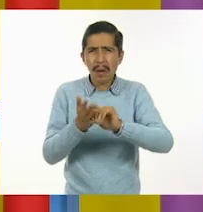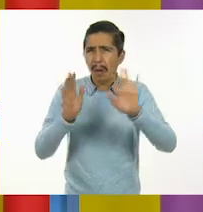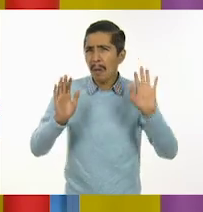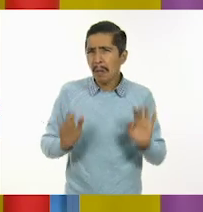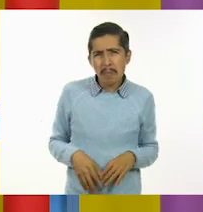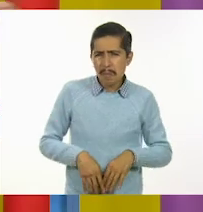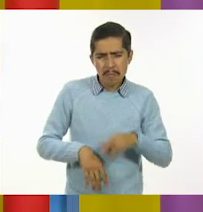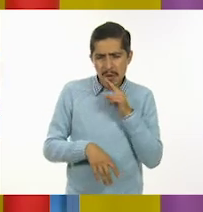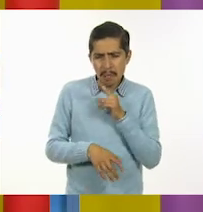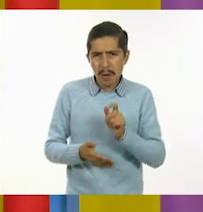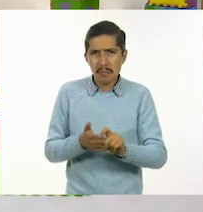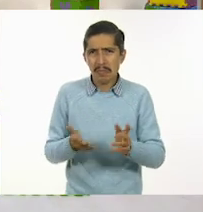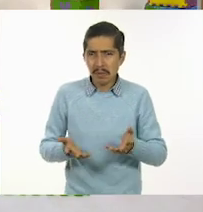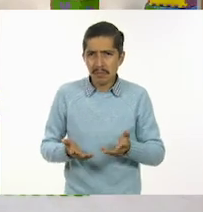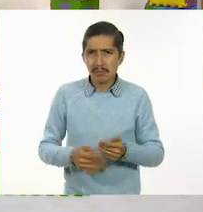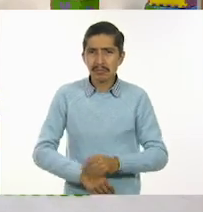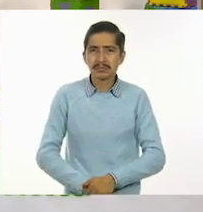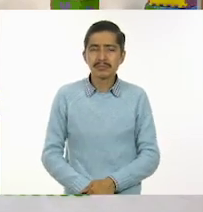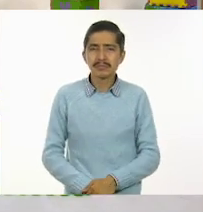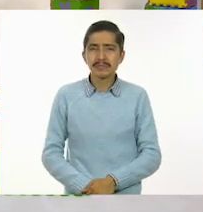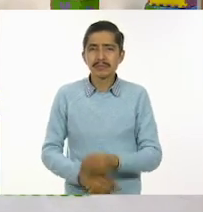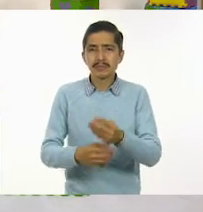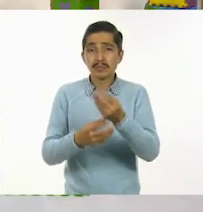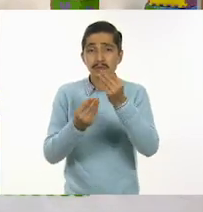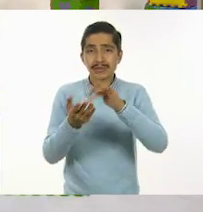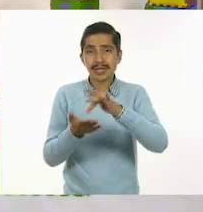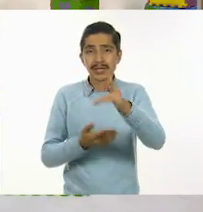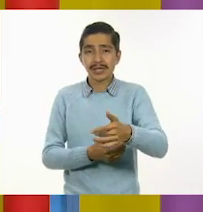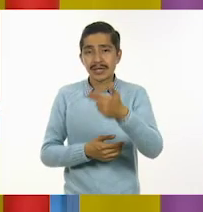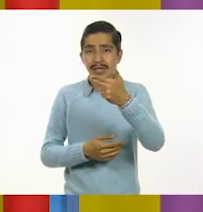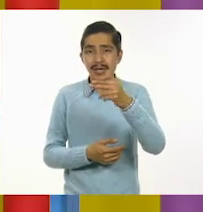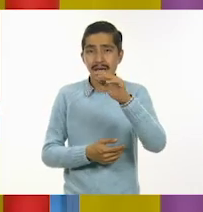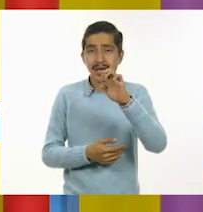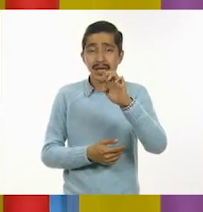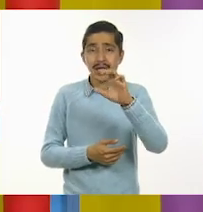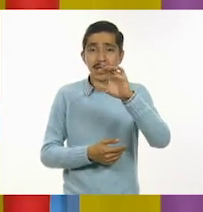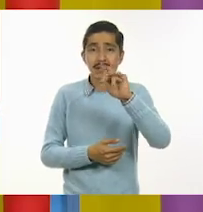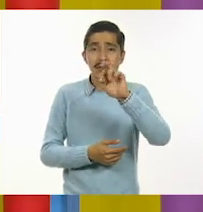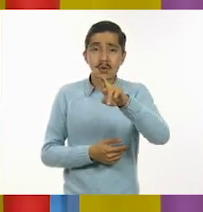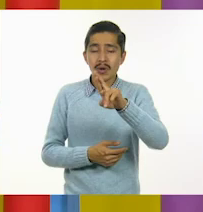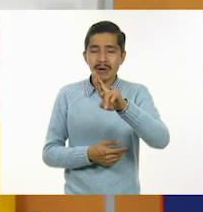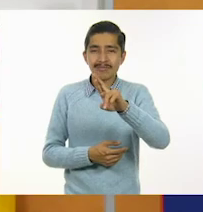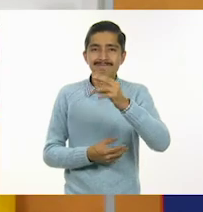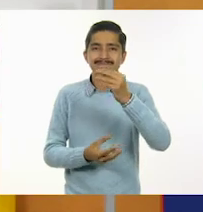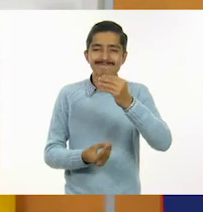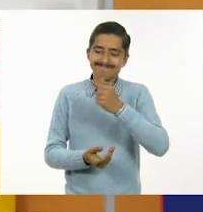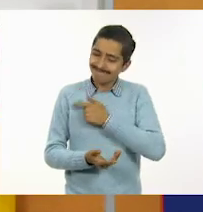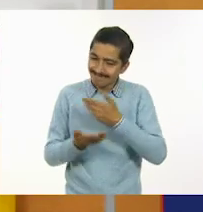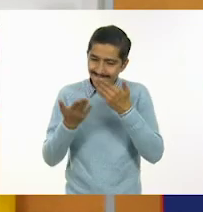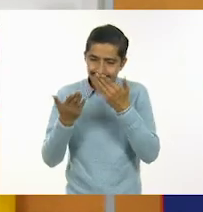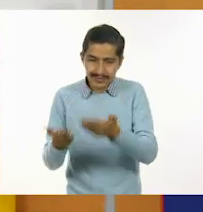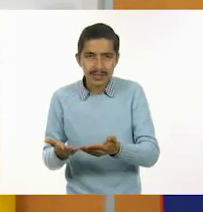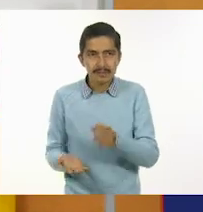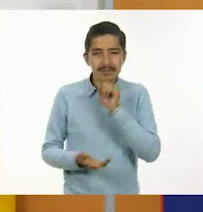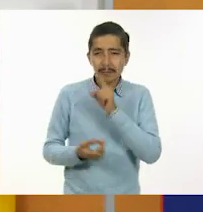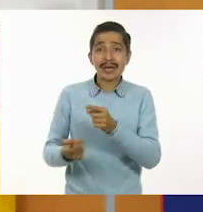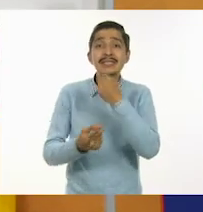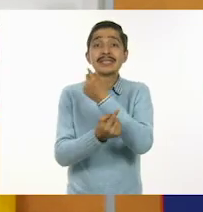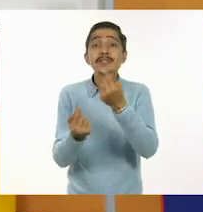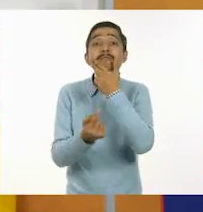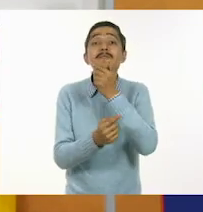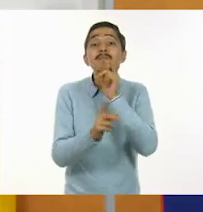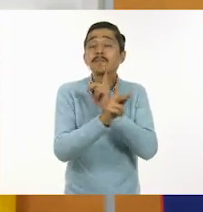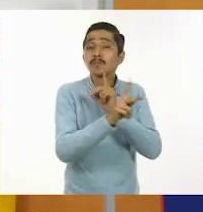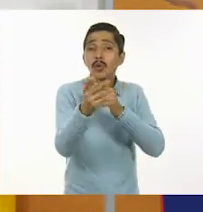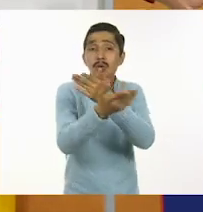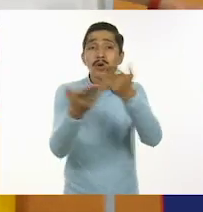nada. Así es. ¡Muchas gracias, Héctor! No, como siempre, ha sido un placer estar contigo, con los niños, las niñas